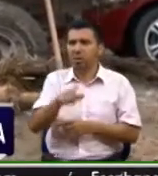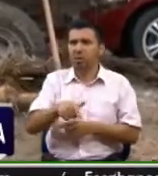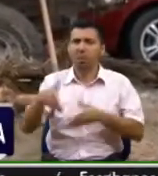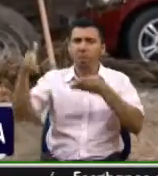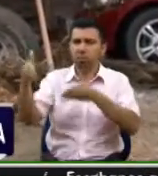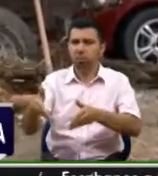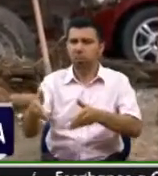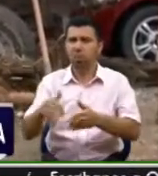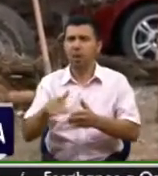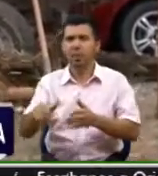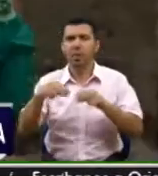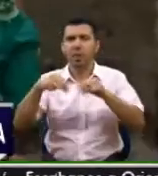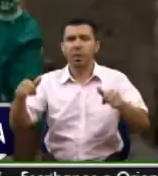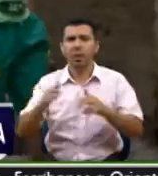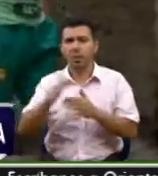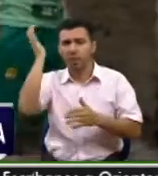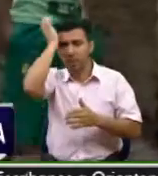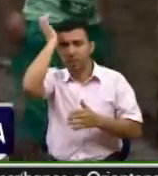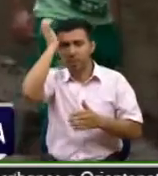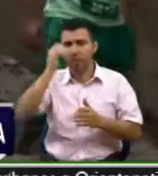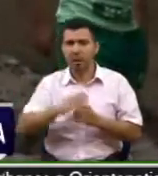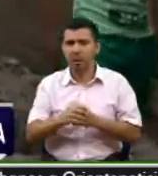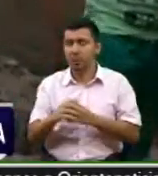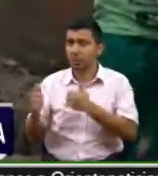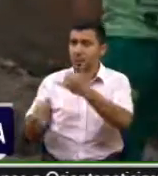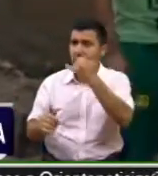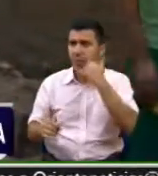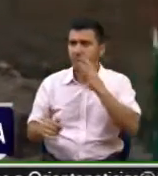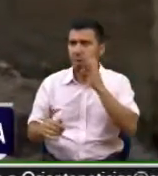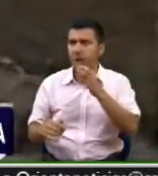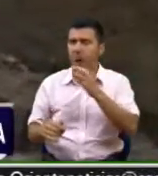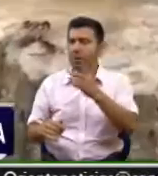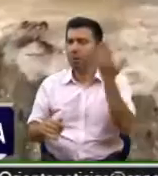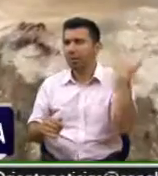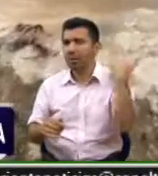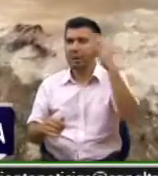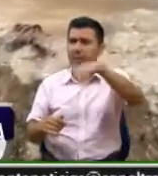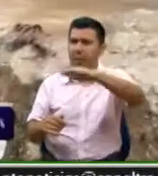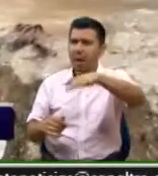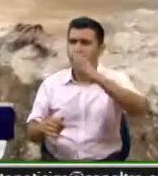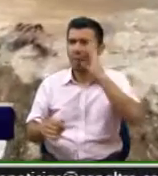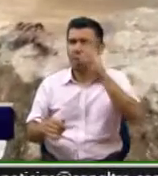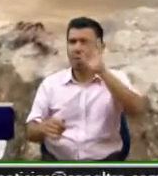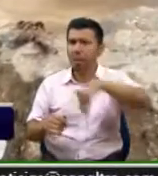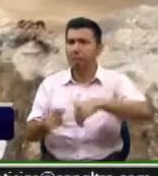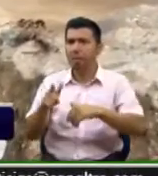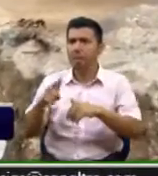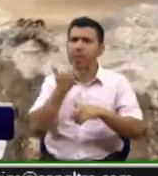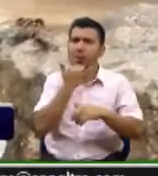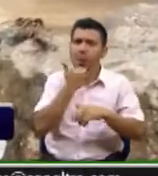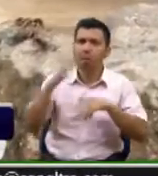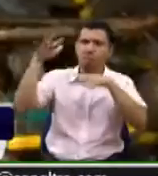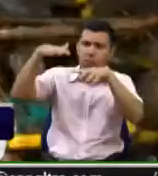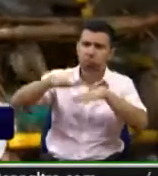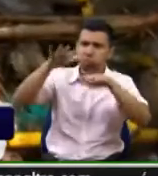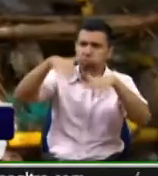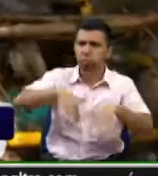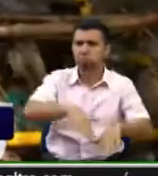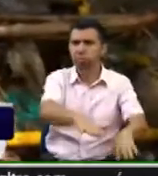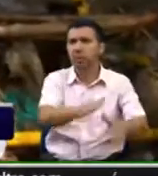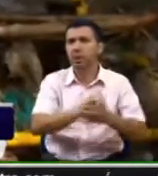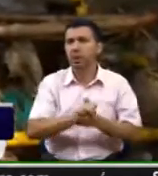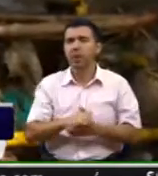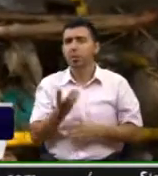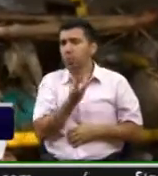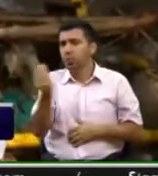atrapados por arena y piedras. Cuando nos llamó un señor de la parte de encima que venía bajando la avalancha, entonces todos nos